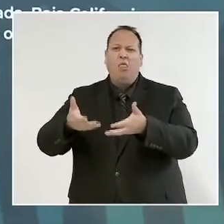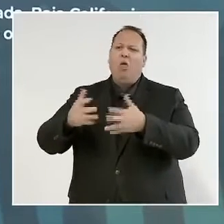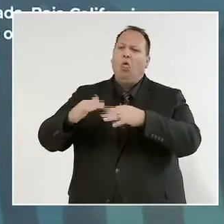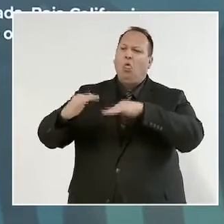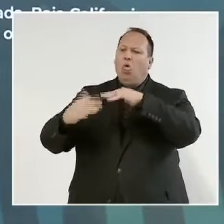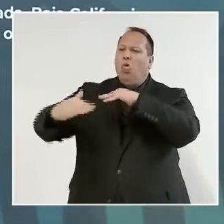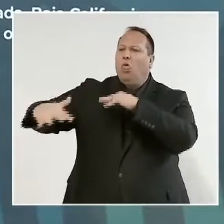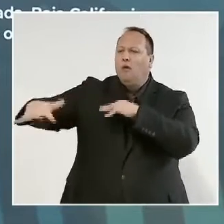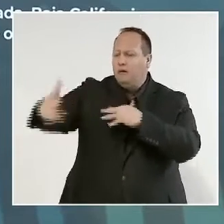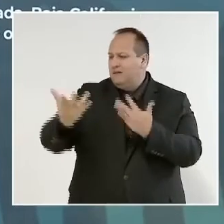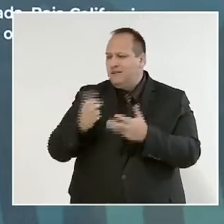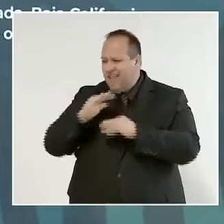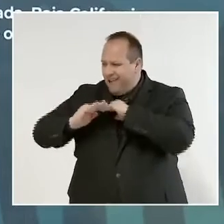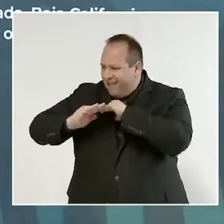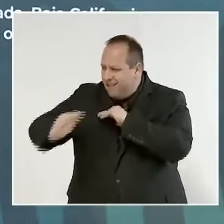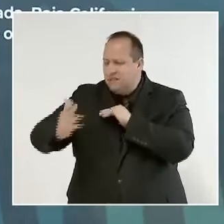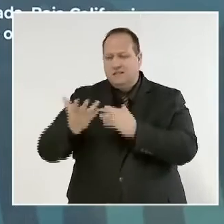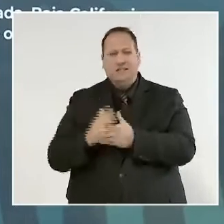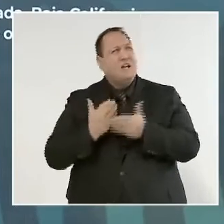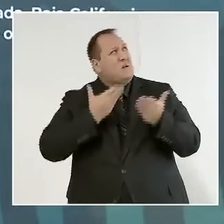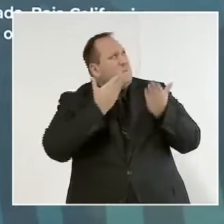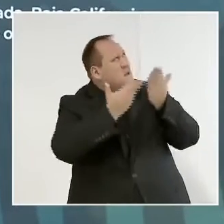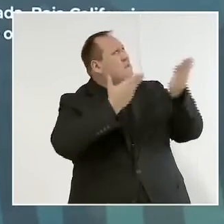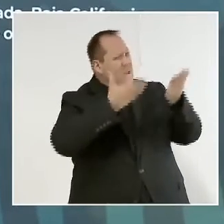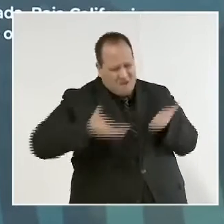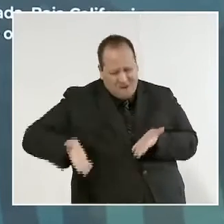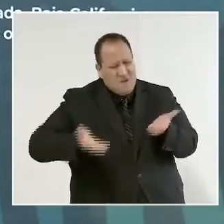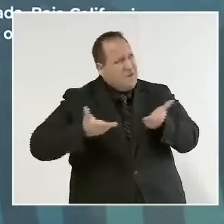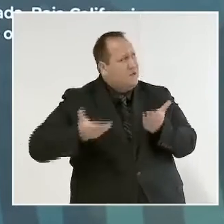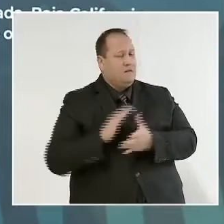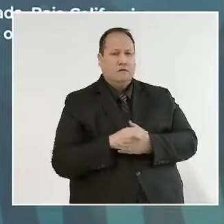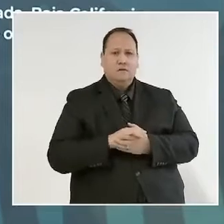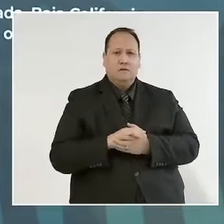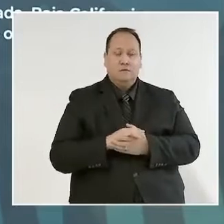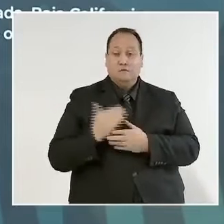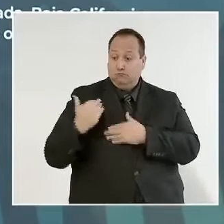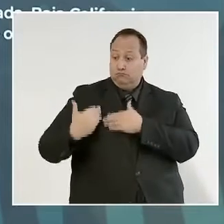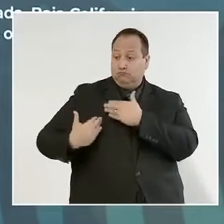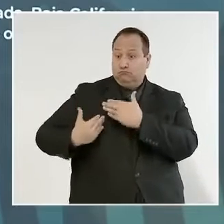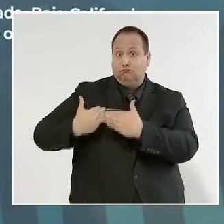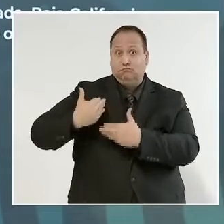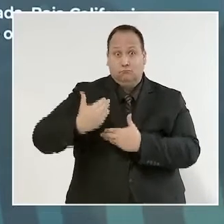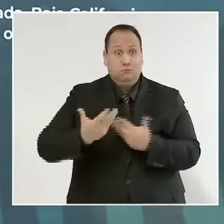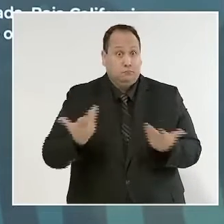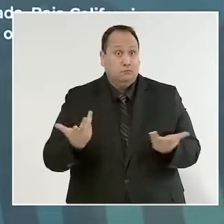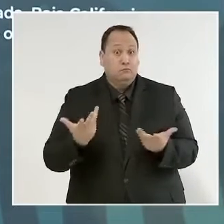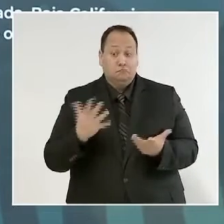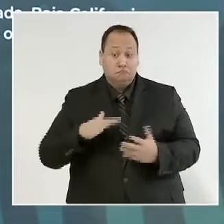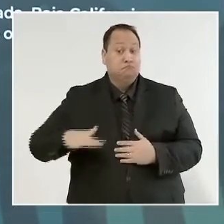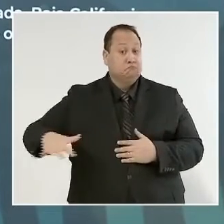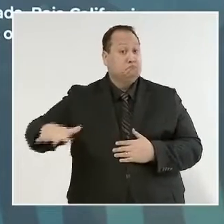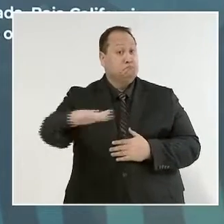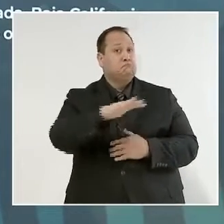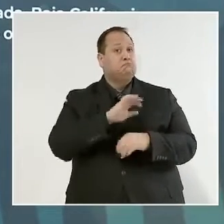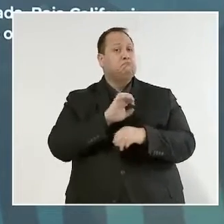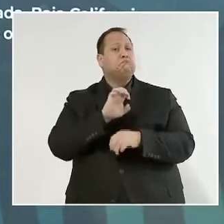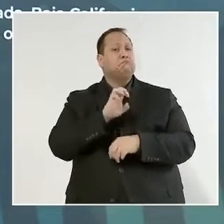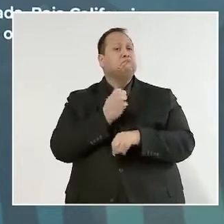pavimentaban. Y sin embargo, ha sido una parte de nuestro Estado que